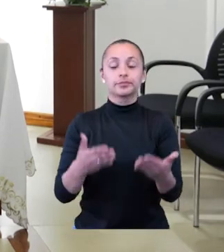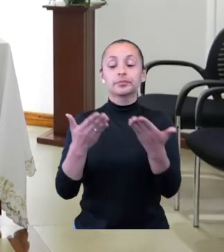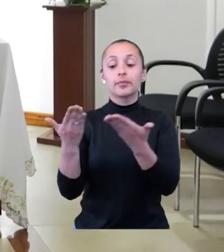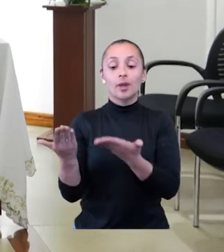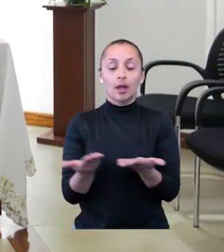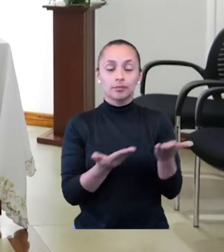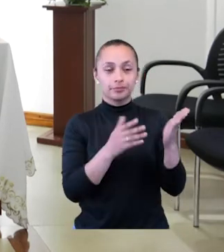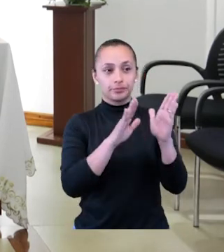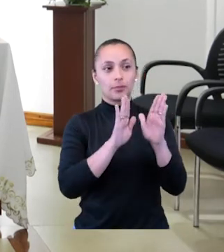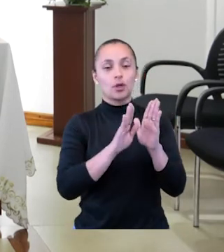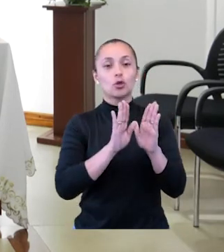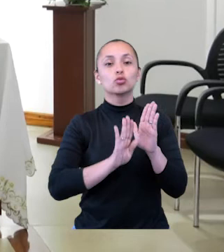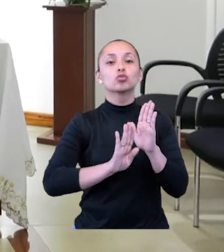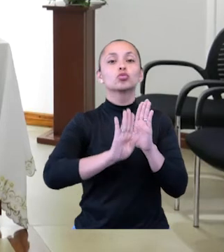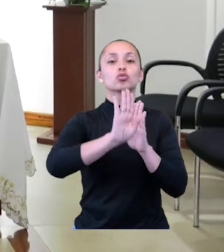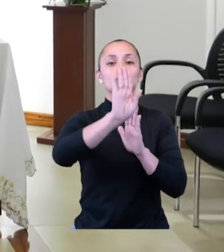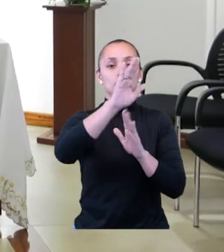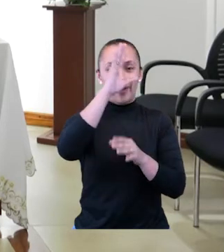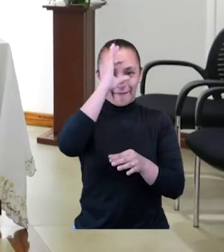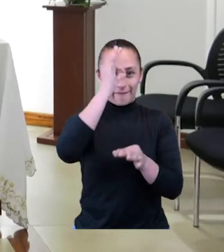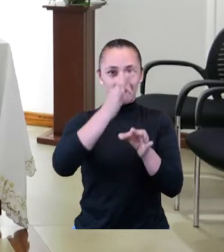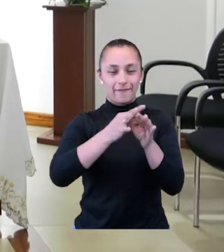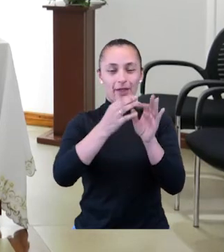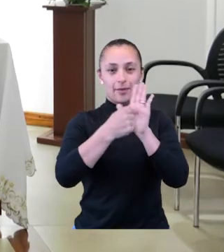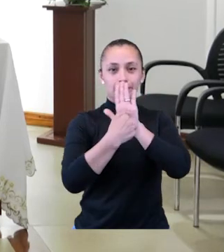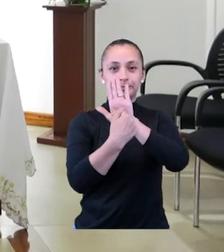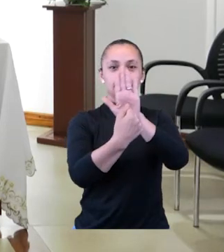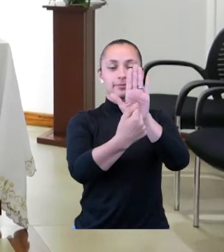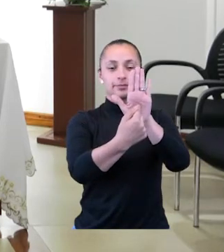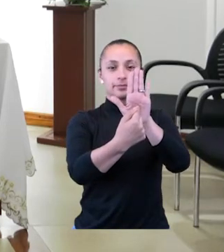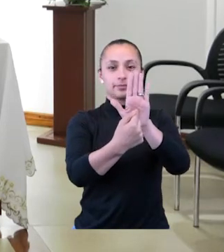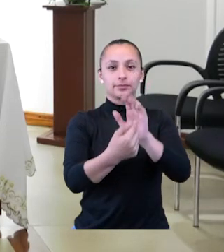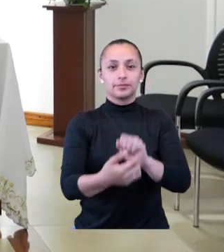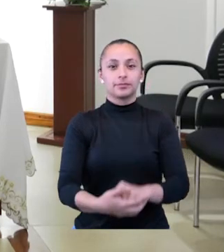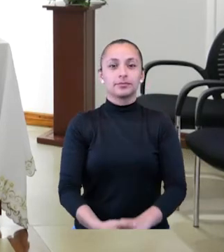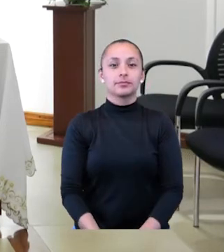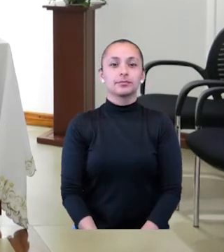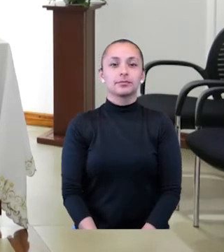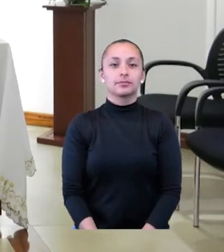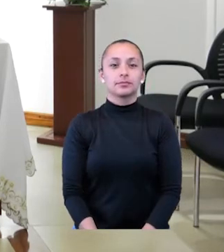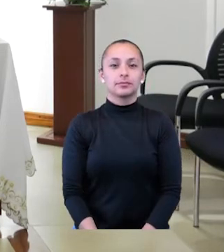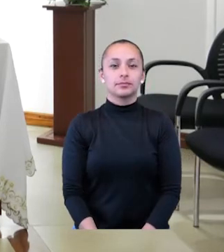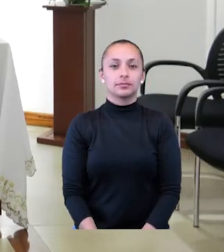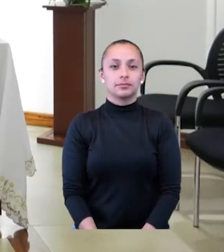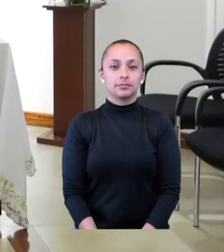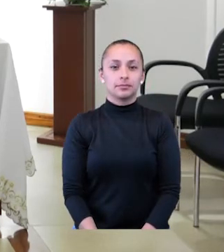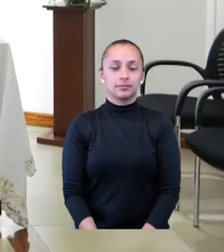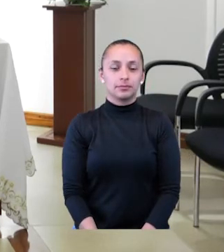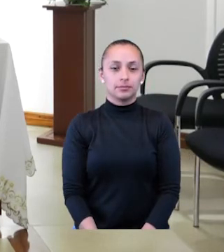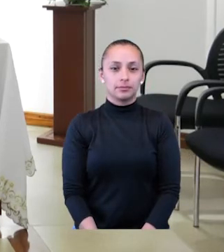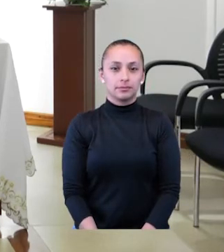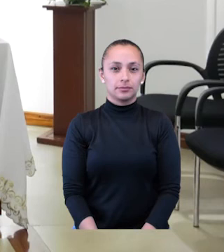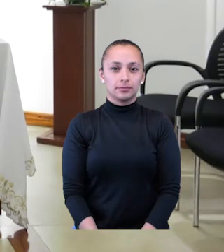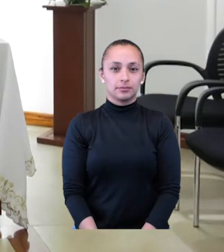hermanos este es el sacramento de nuestra fe